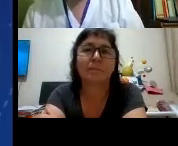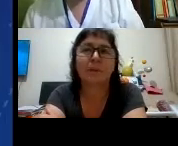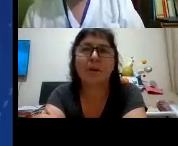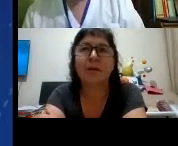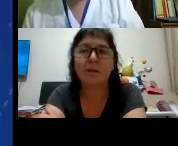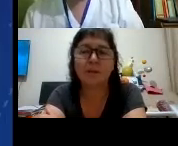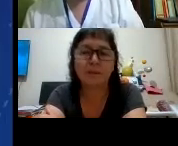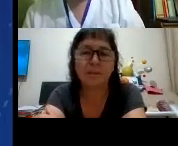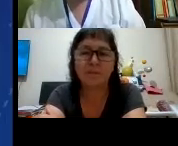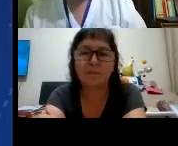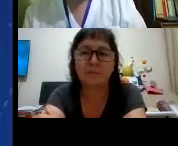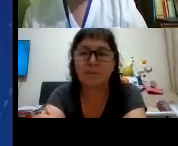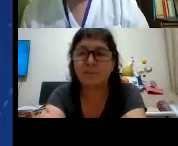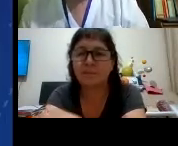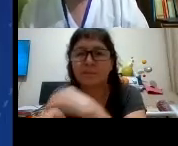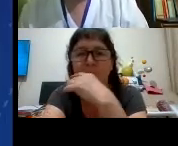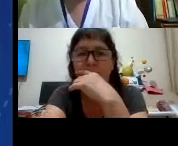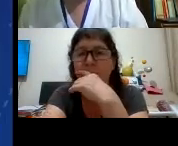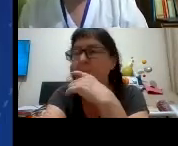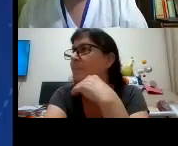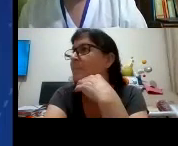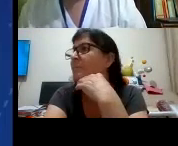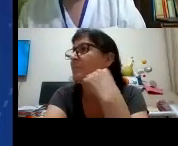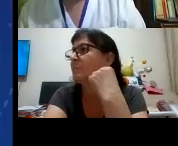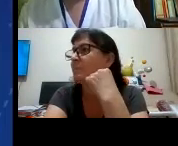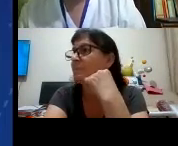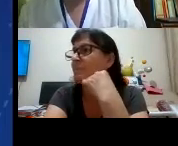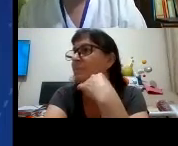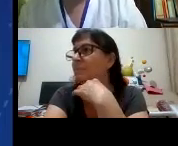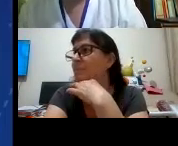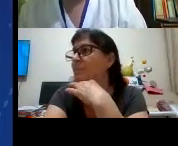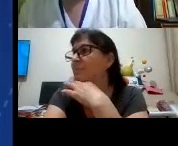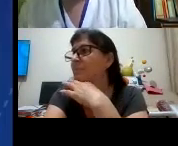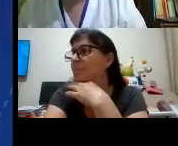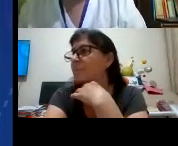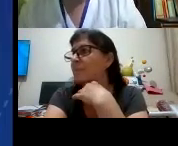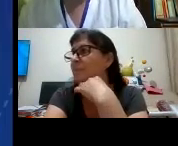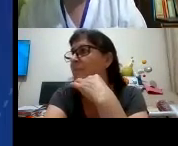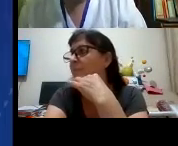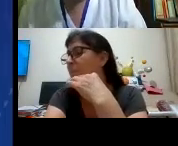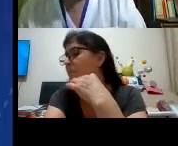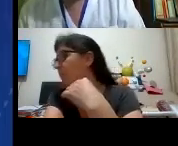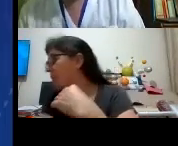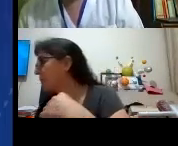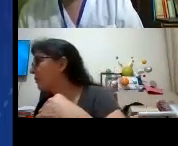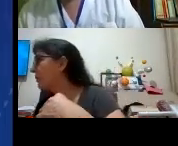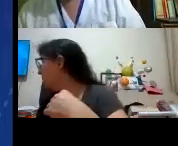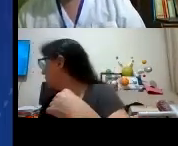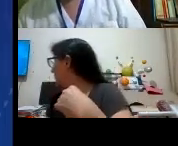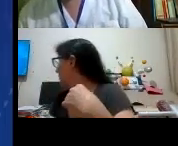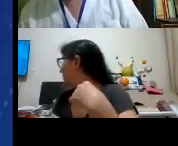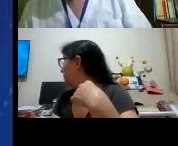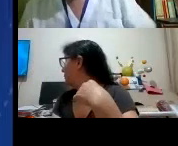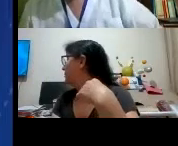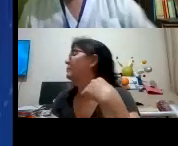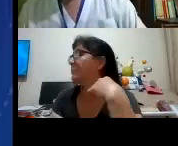por ejemplo, se fue el foco de la pandemia y básicamente produjo el colapso de los sistemas de salud, ¿no?